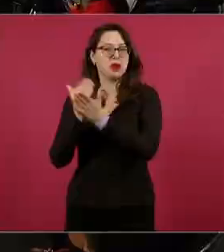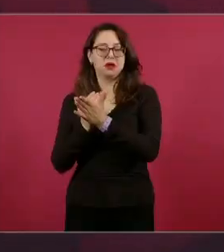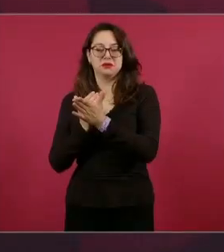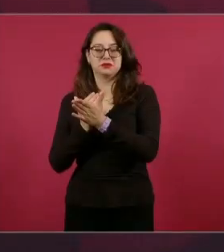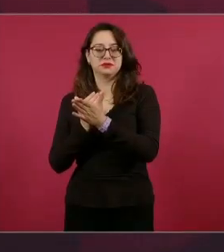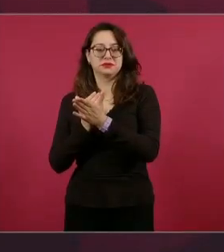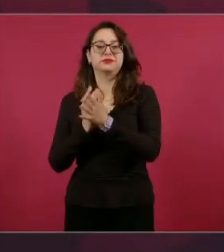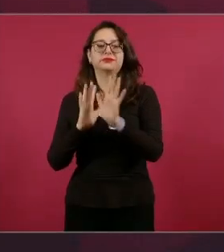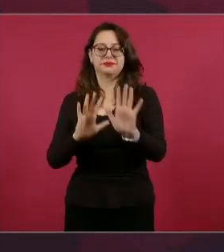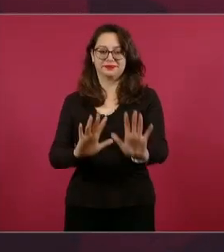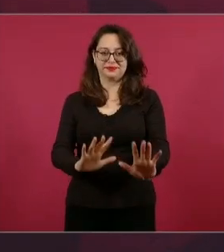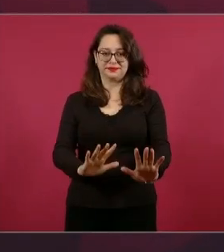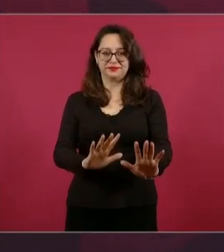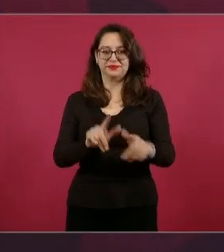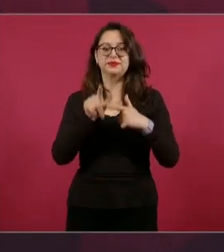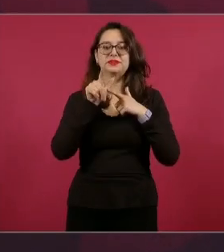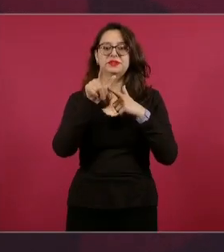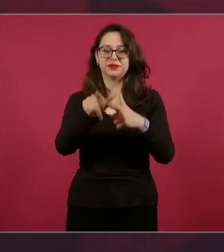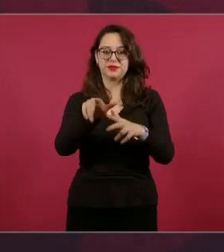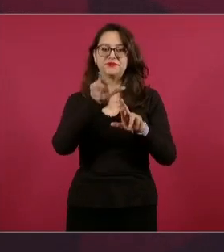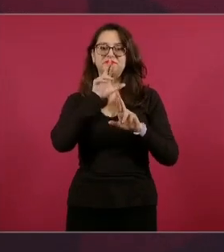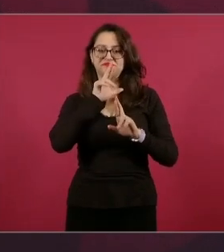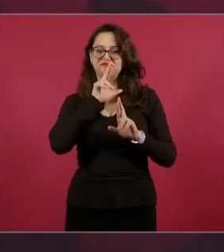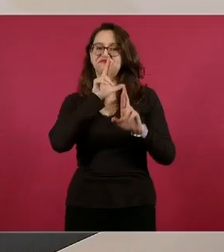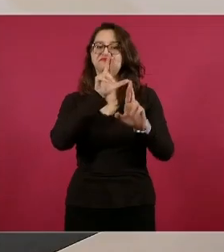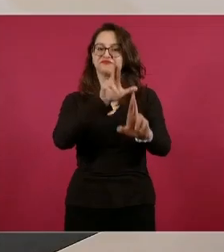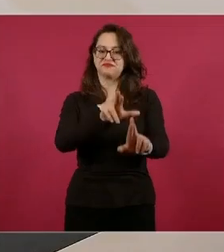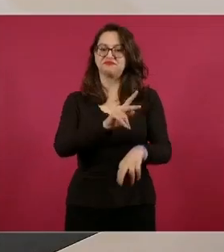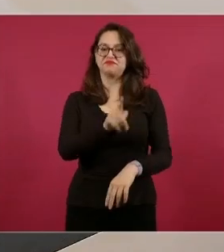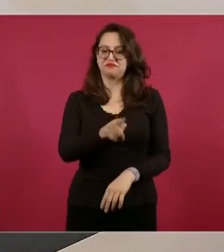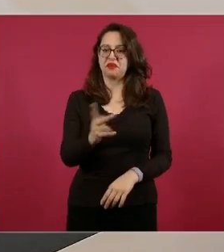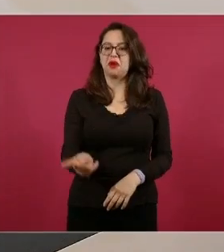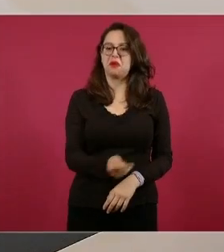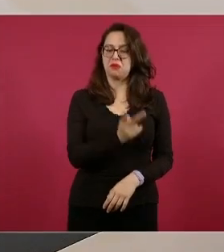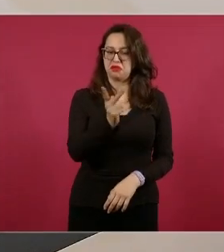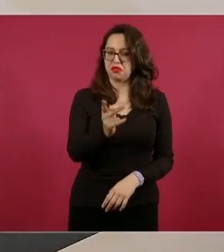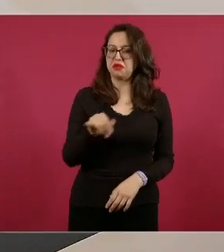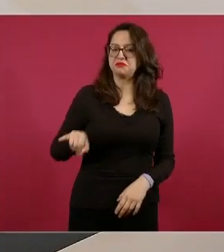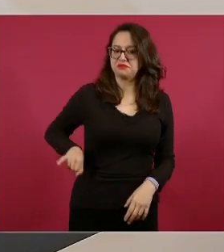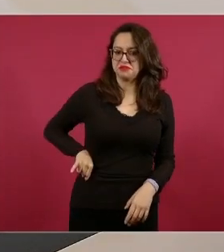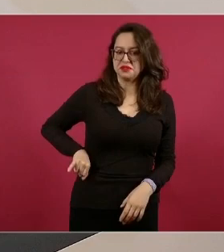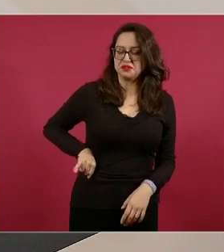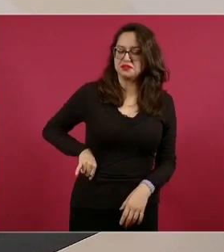¿Saben cuántas sucursales del Banco del Bienestar